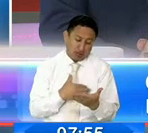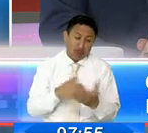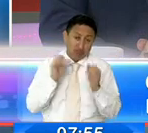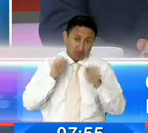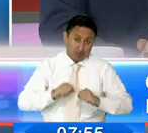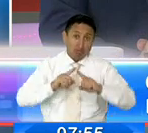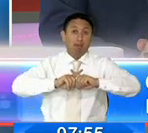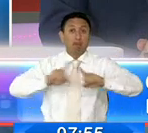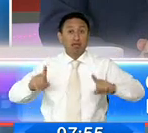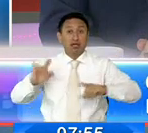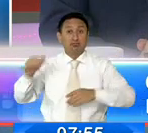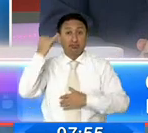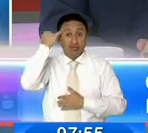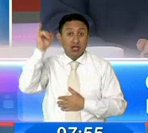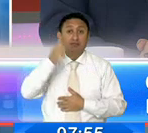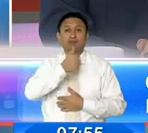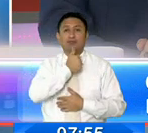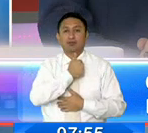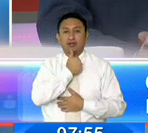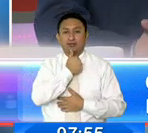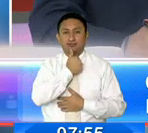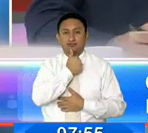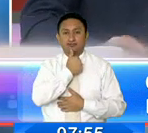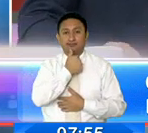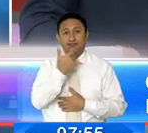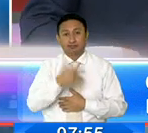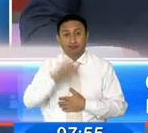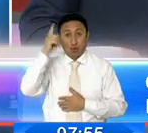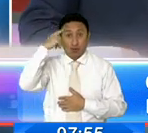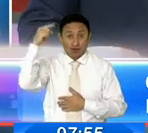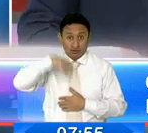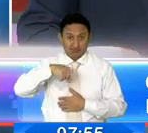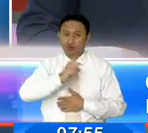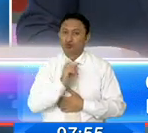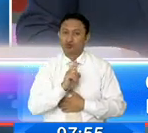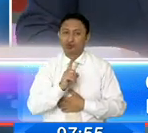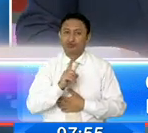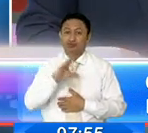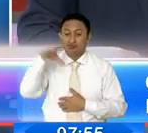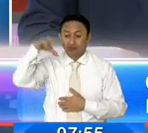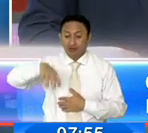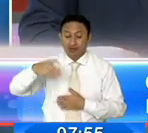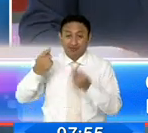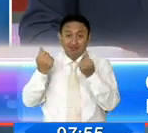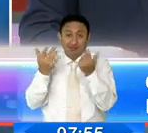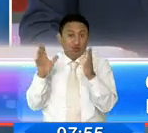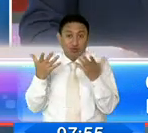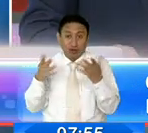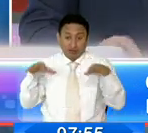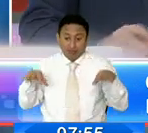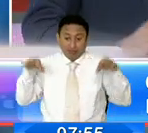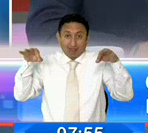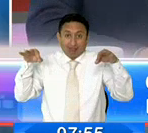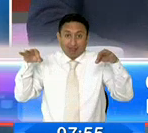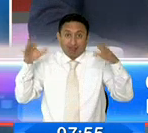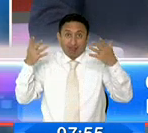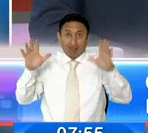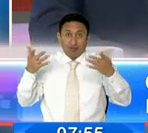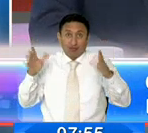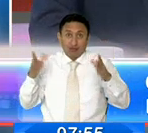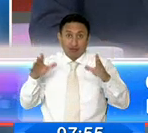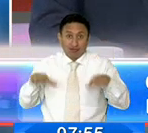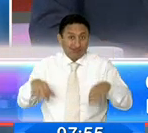tiene que ser iniciativas privadas. Ya no son iniciativas estatales, porque el Estado ya no tiene dinero, está seco, seco, seco,